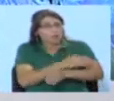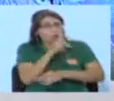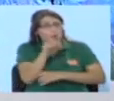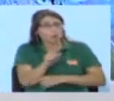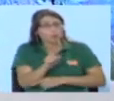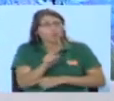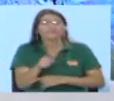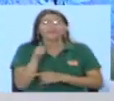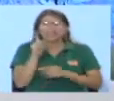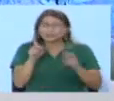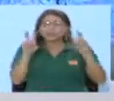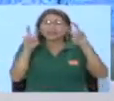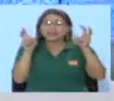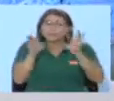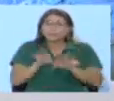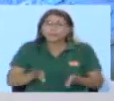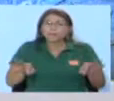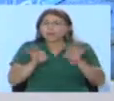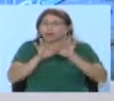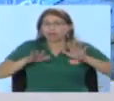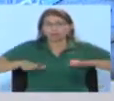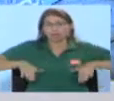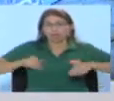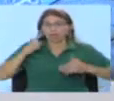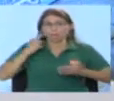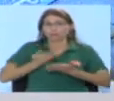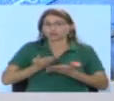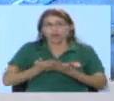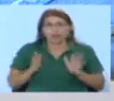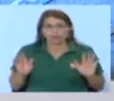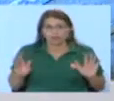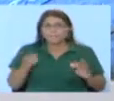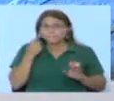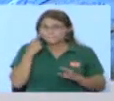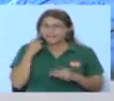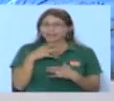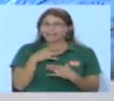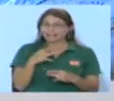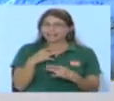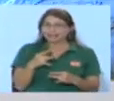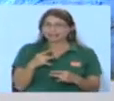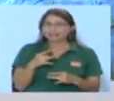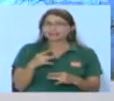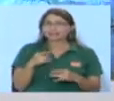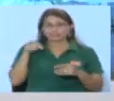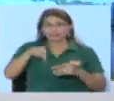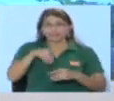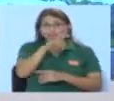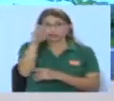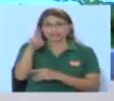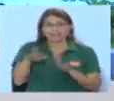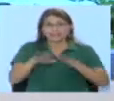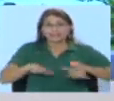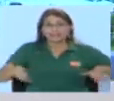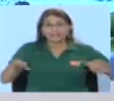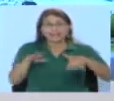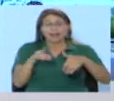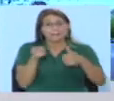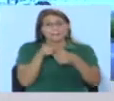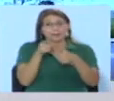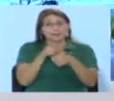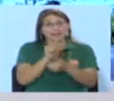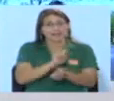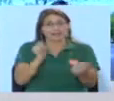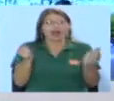temas fundamentales que no están demostrados. Uh-huh. Vea qué curioso. Resulta que en nuestro país el primer cambio que